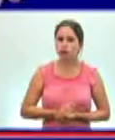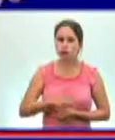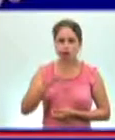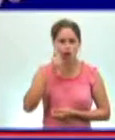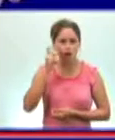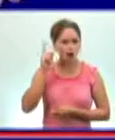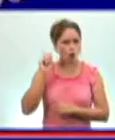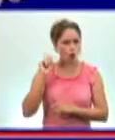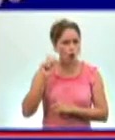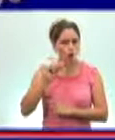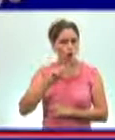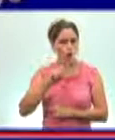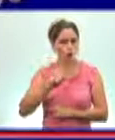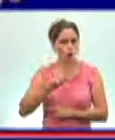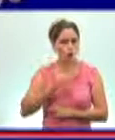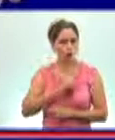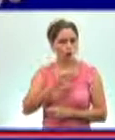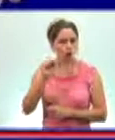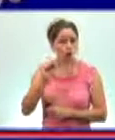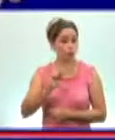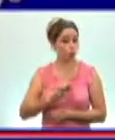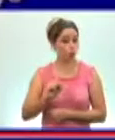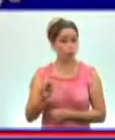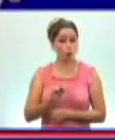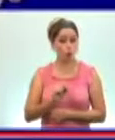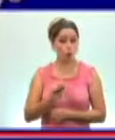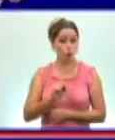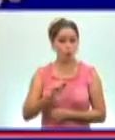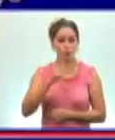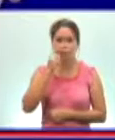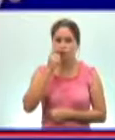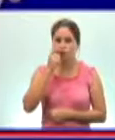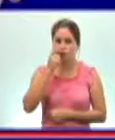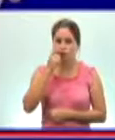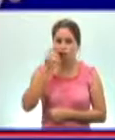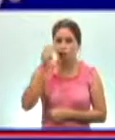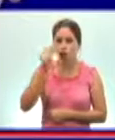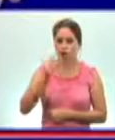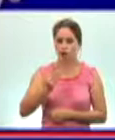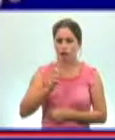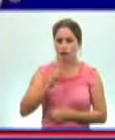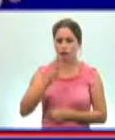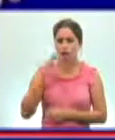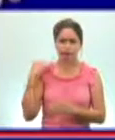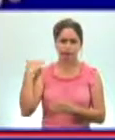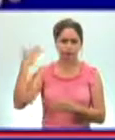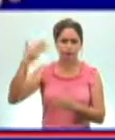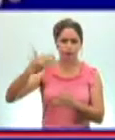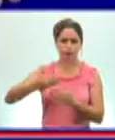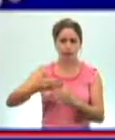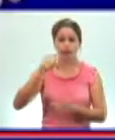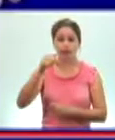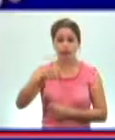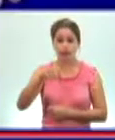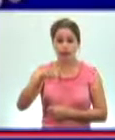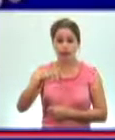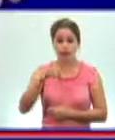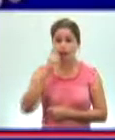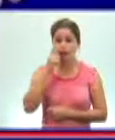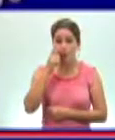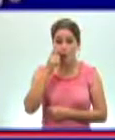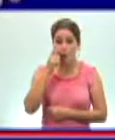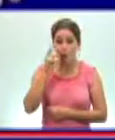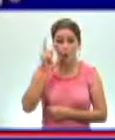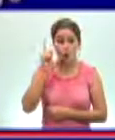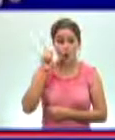colonialista? Pues nada de eso. Los hombres son resultado de su contexto histórico. Y en el caso de Pablo Lafargue, él estaba mirando cómo